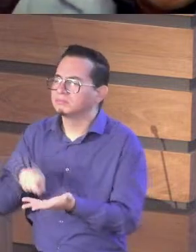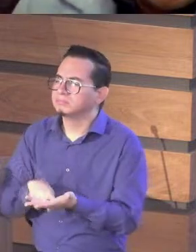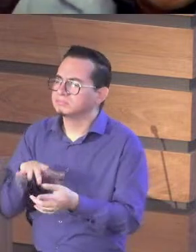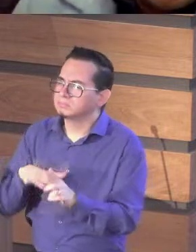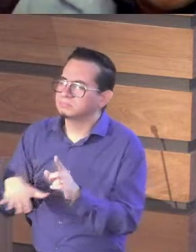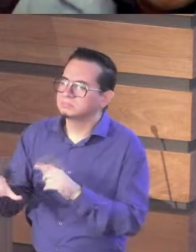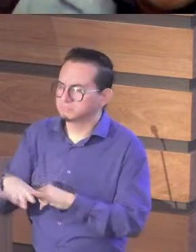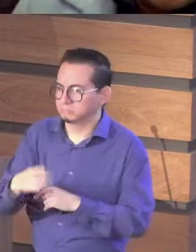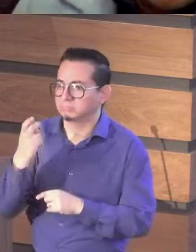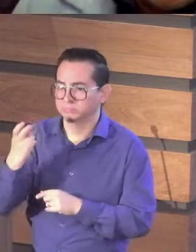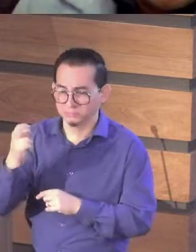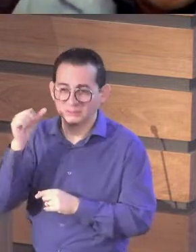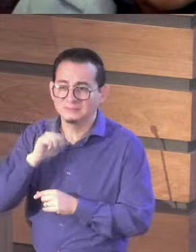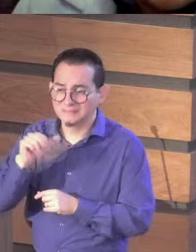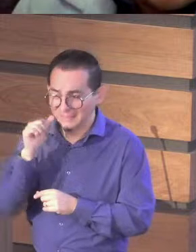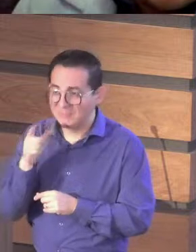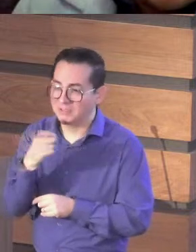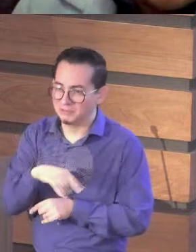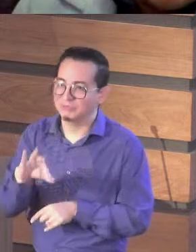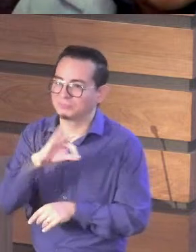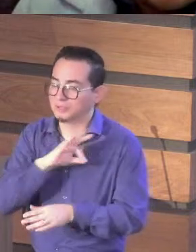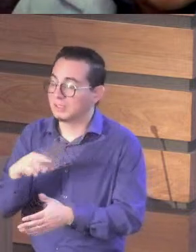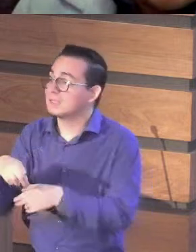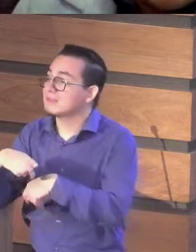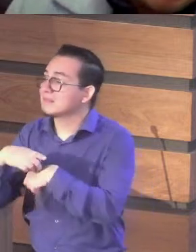daño auditivo.